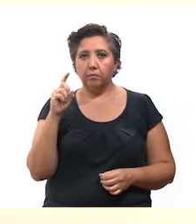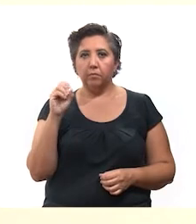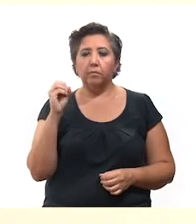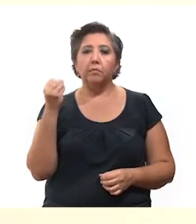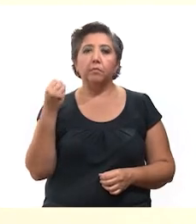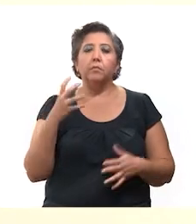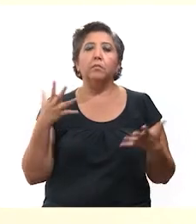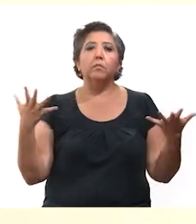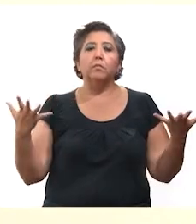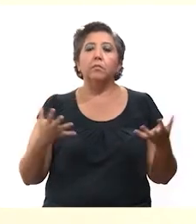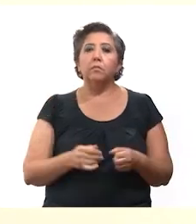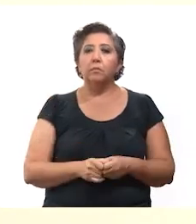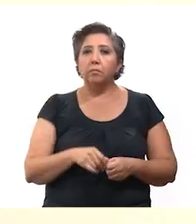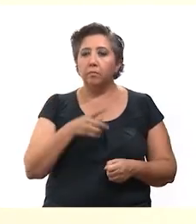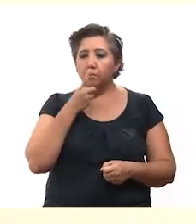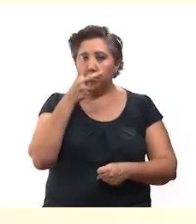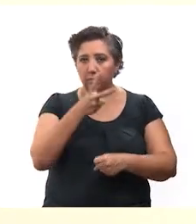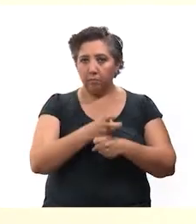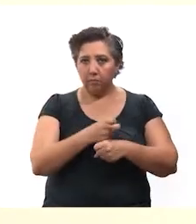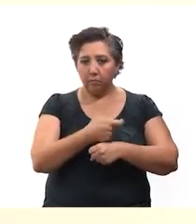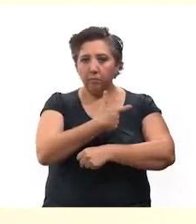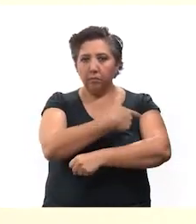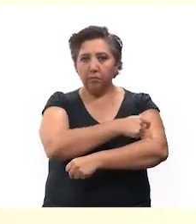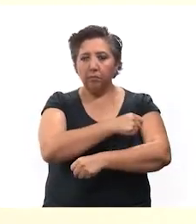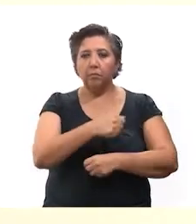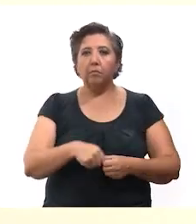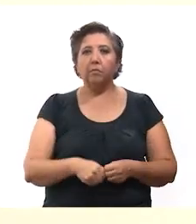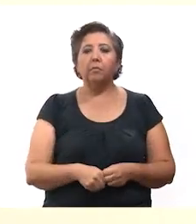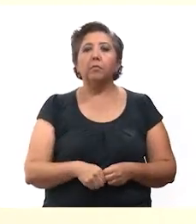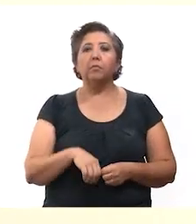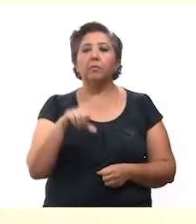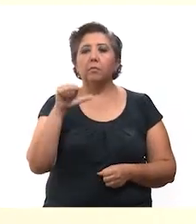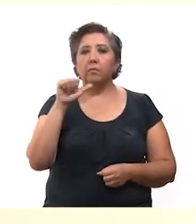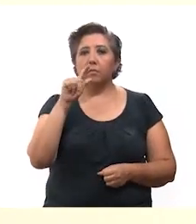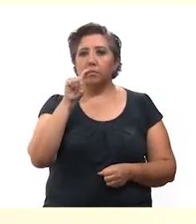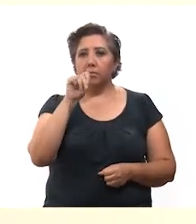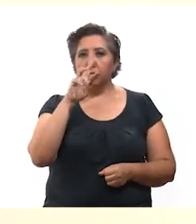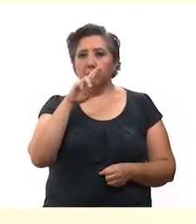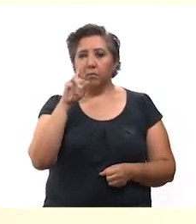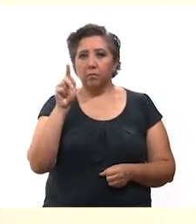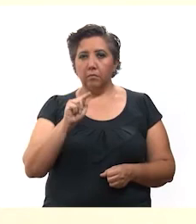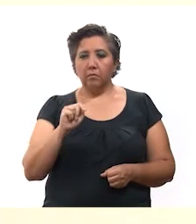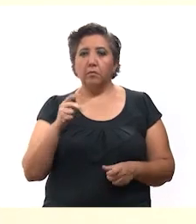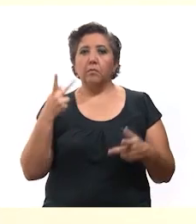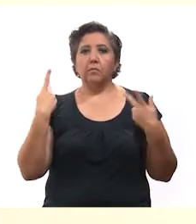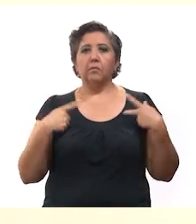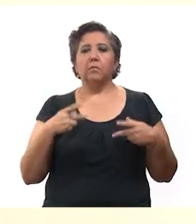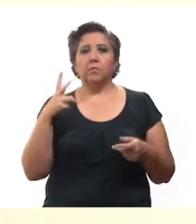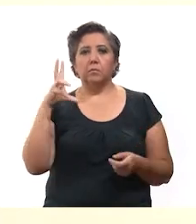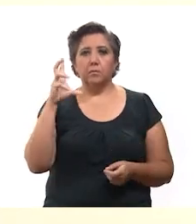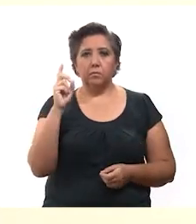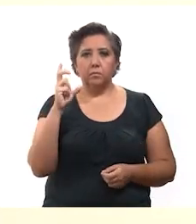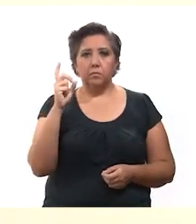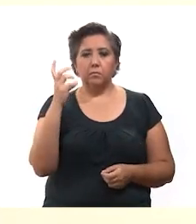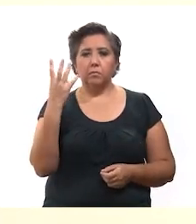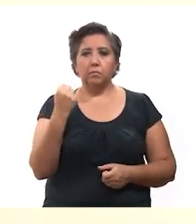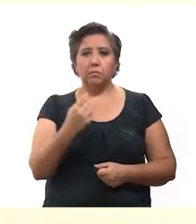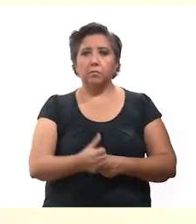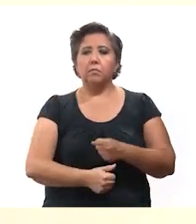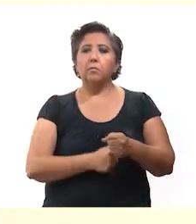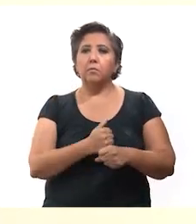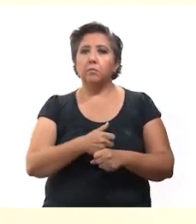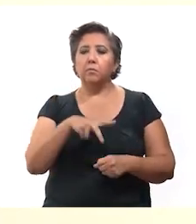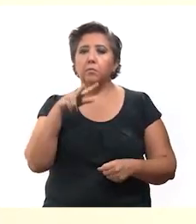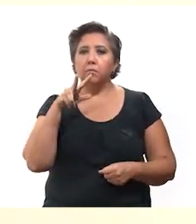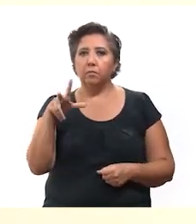kajnalobe, kautzata un top ukinil yet el uku chilo tushkun Zabil le vacunato kajalobo. Beisan, le lunes 25 de